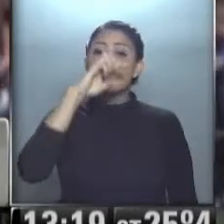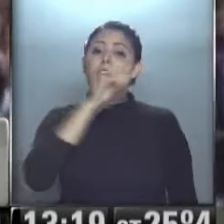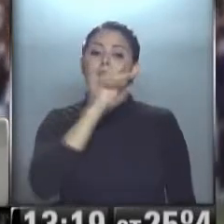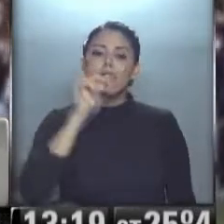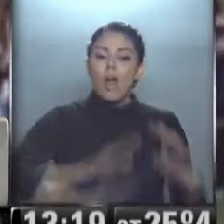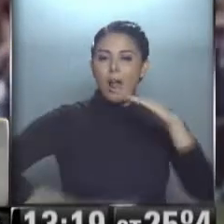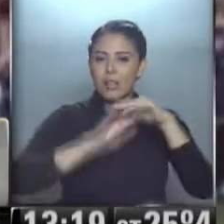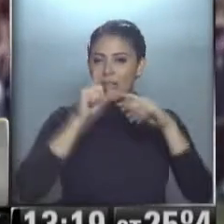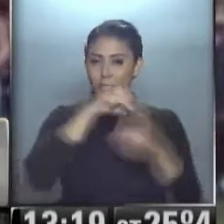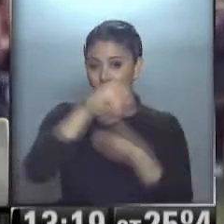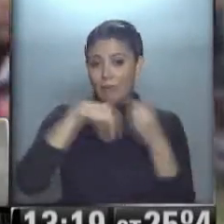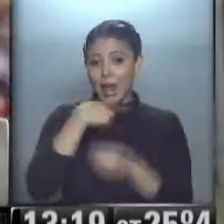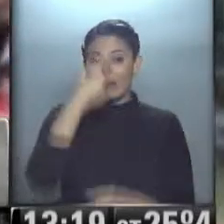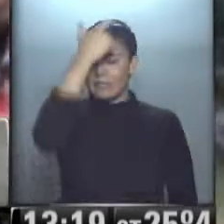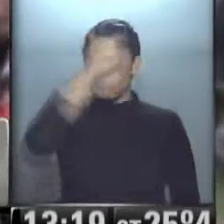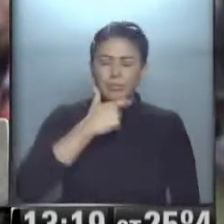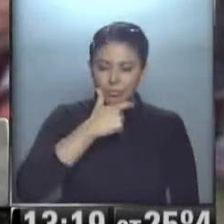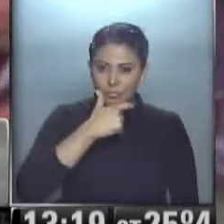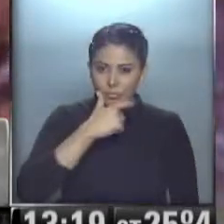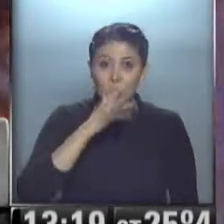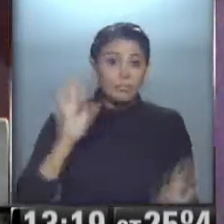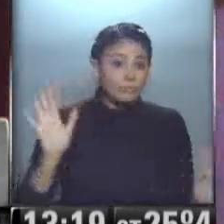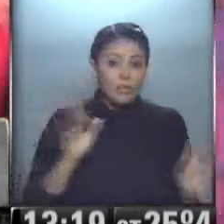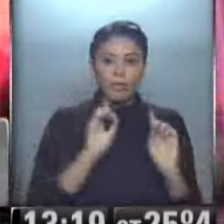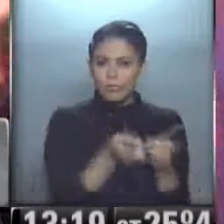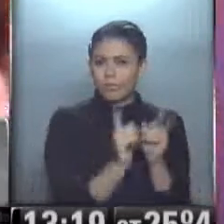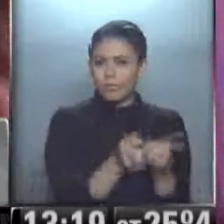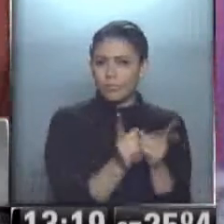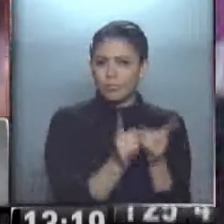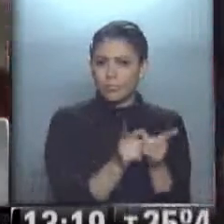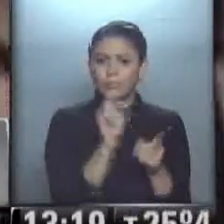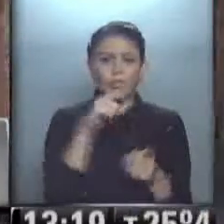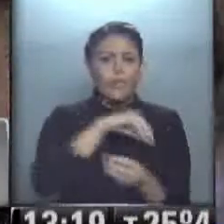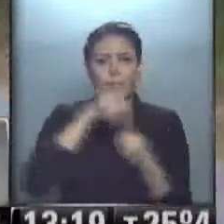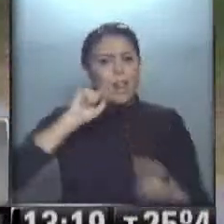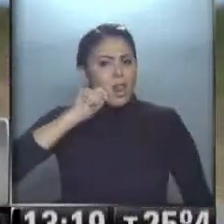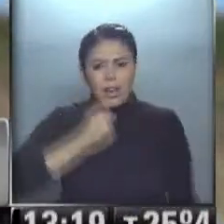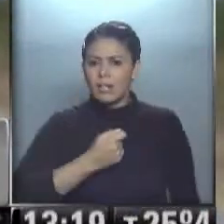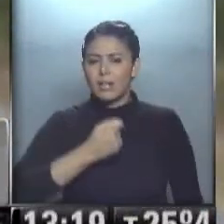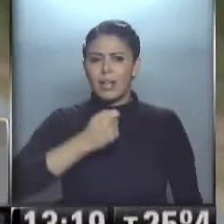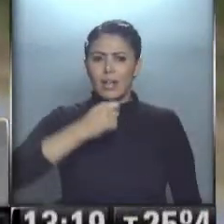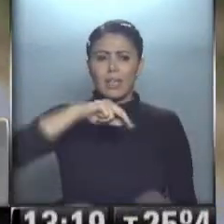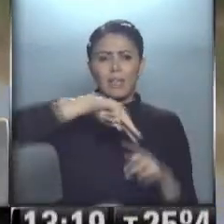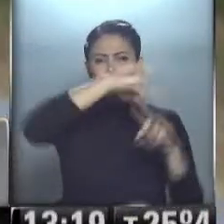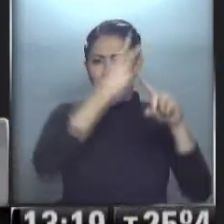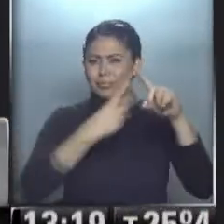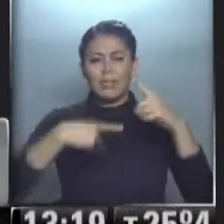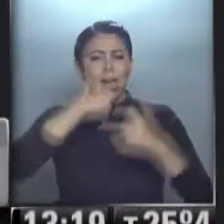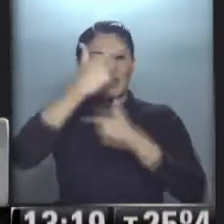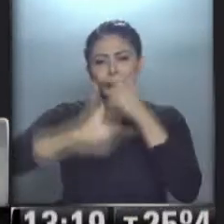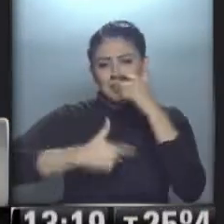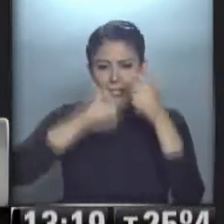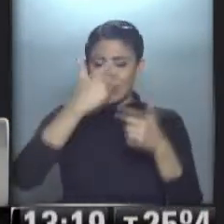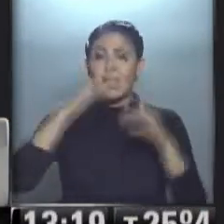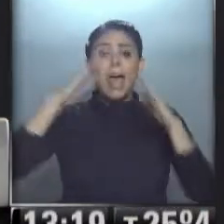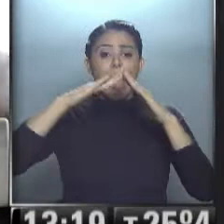líder de la familia que quedó ciego y que sigue ahí comandando a su bella familia entre acrobacias varias y risas muchas no